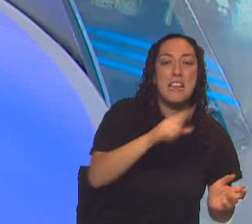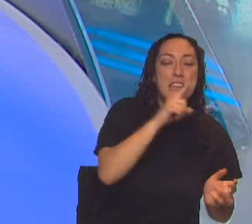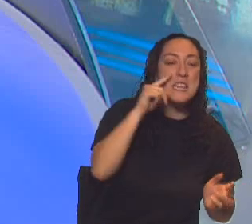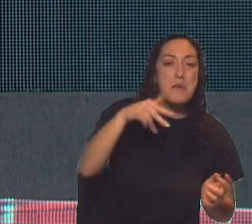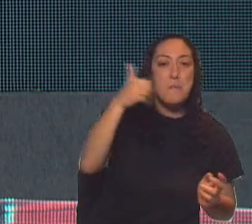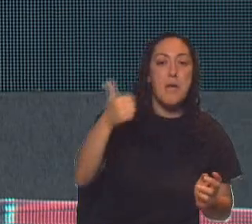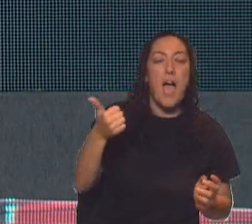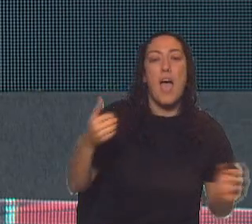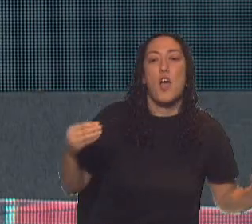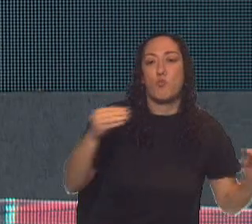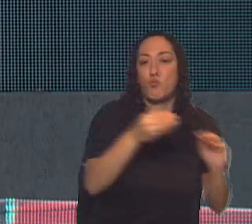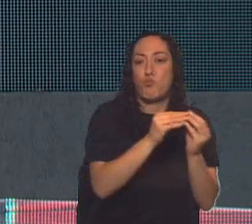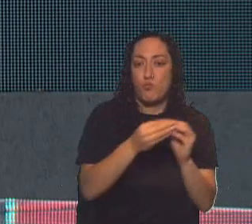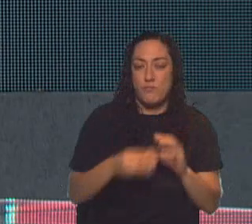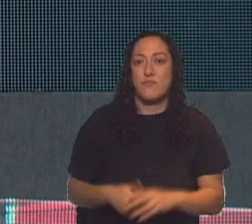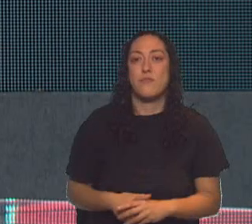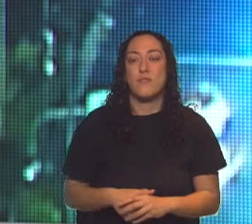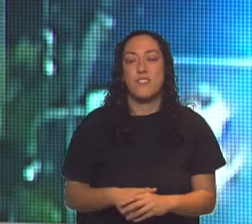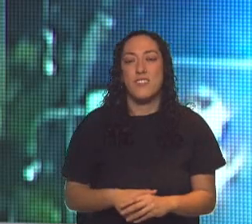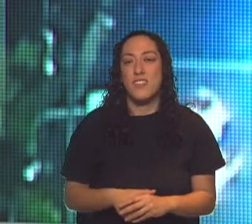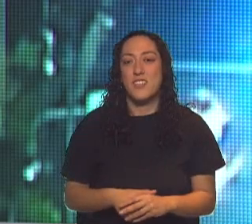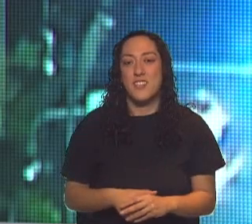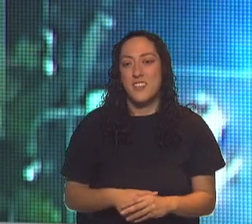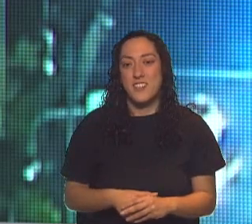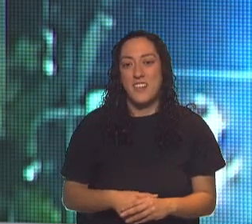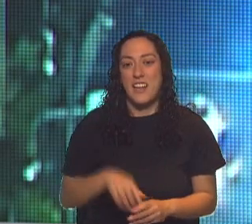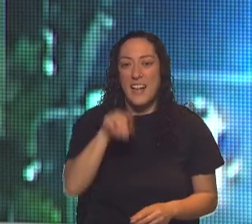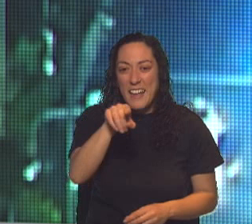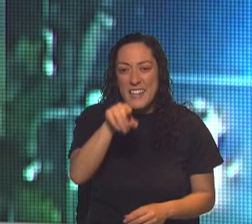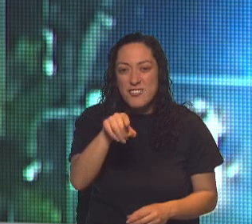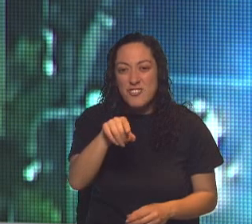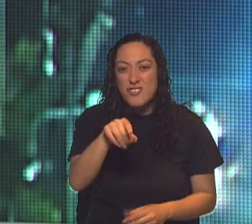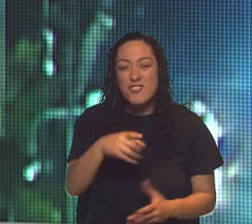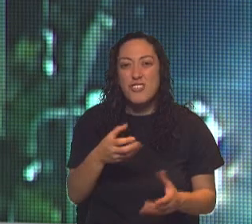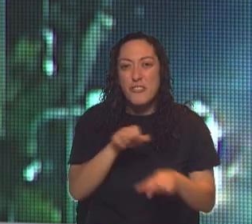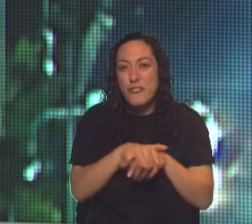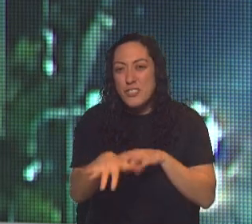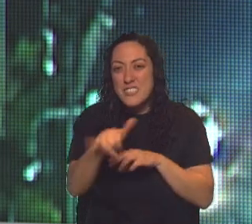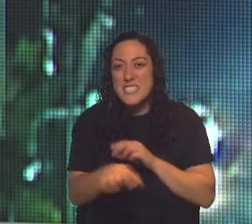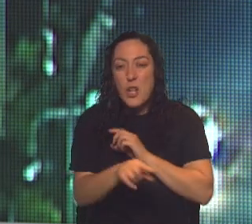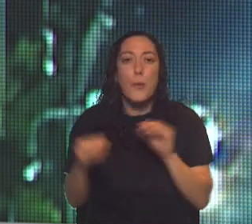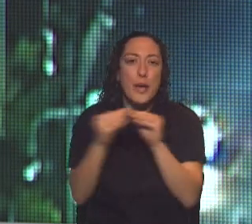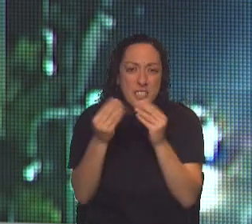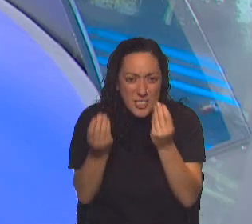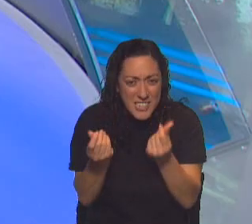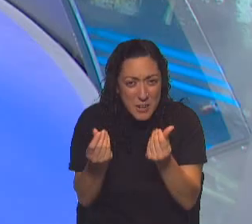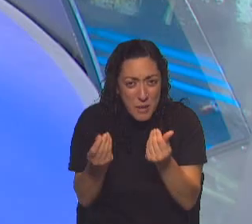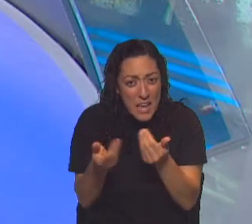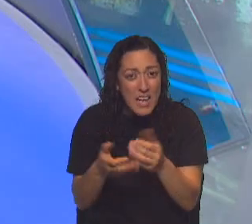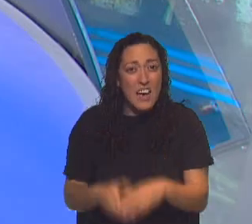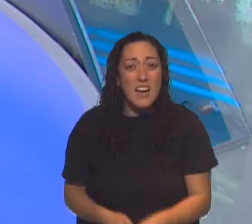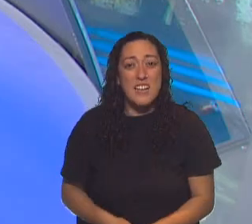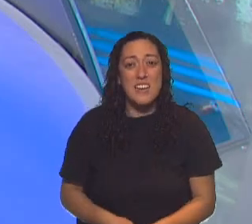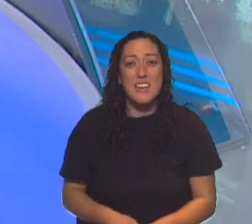Fátima es un beso pero hasta dónde sabemos si eso efectivamente sirven los besos para mí la